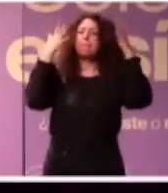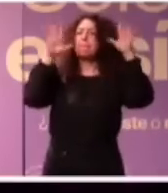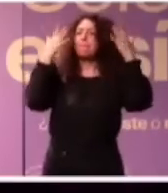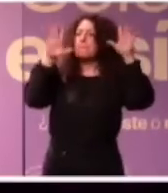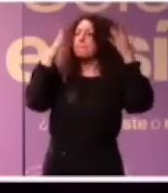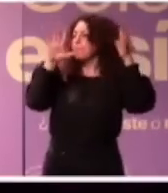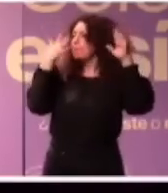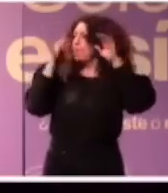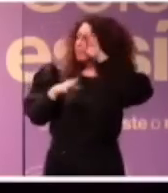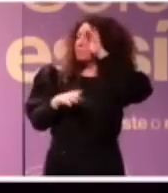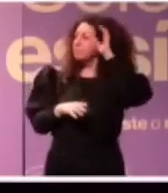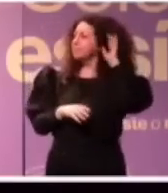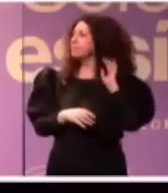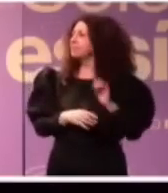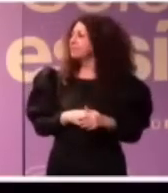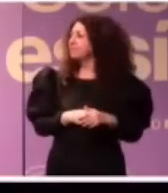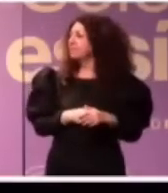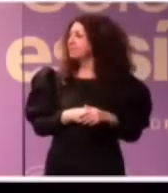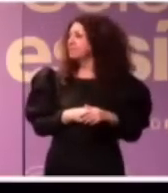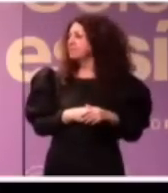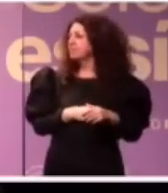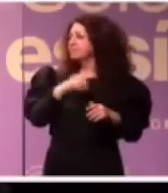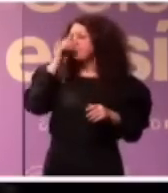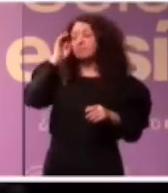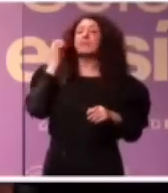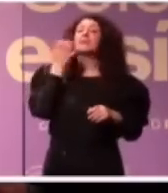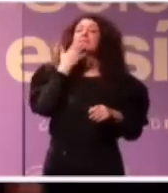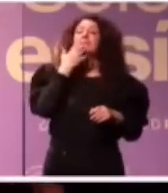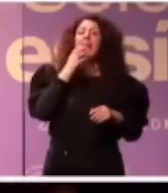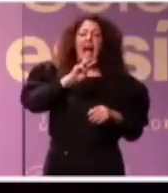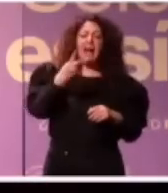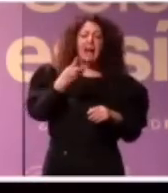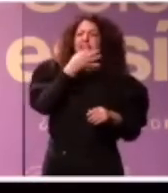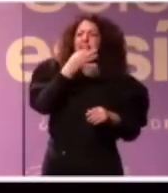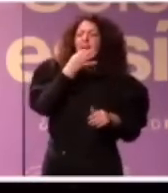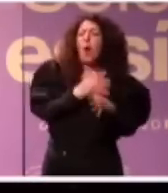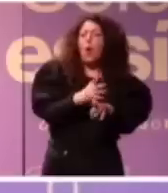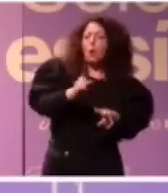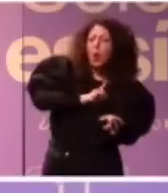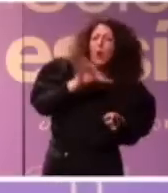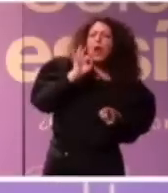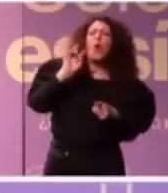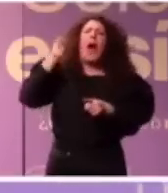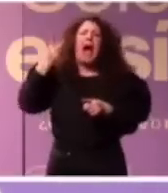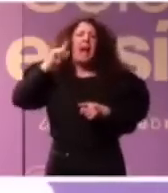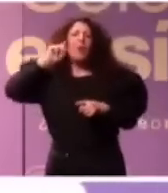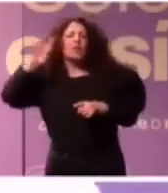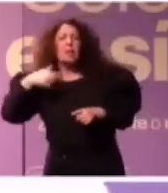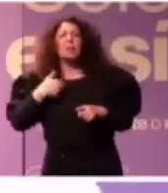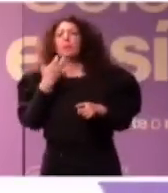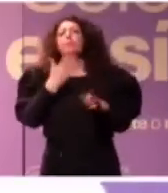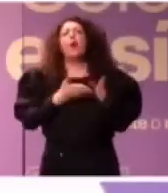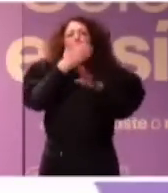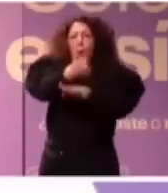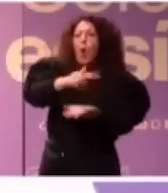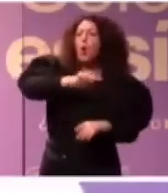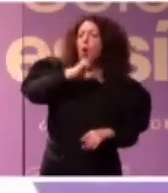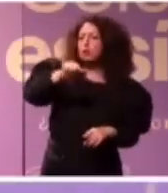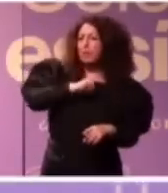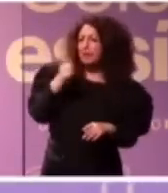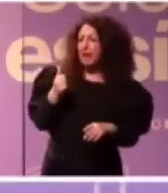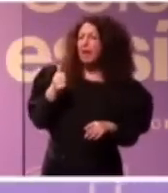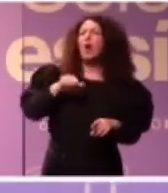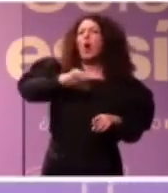Que si te acaban de violar a las 3 de la tarde o a las 2 de la mañana y vas al hospital para que